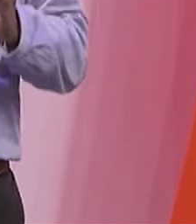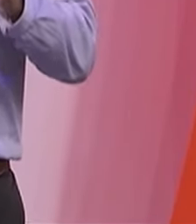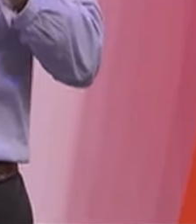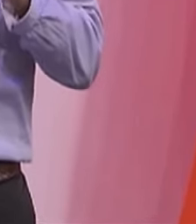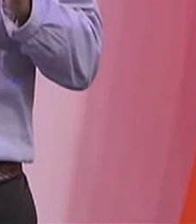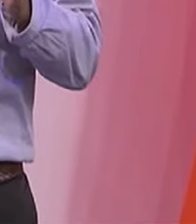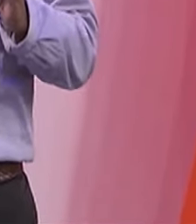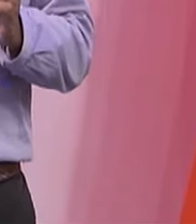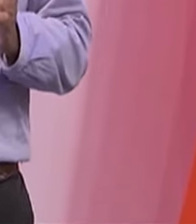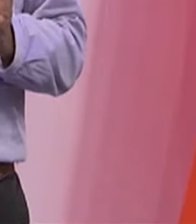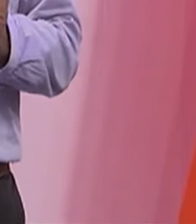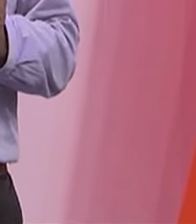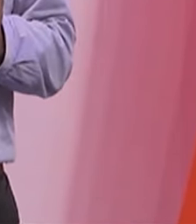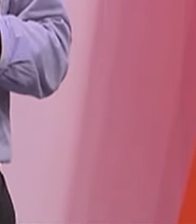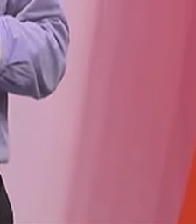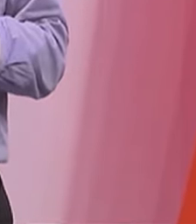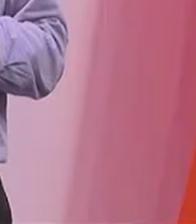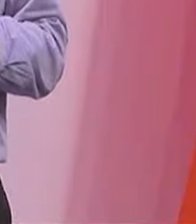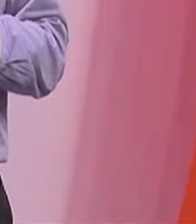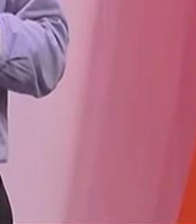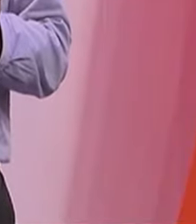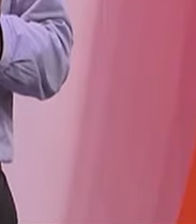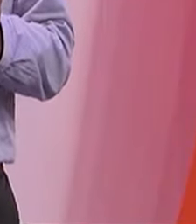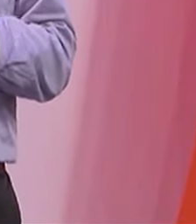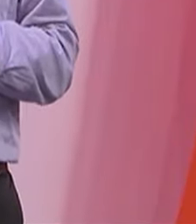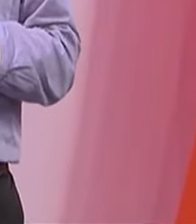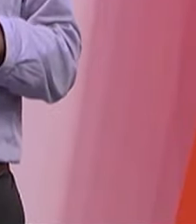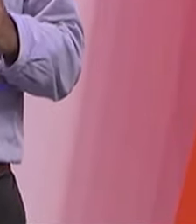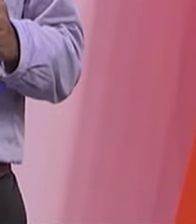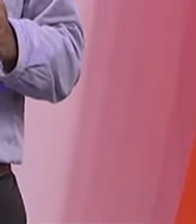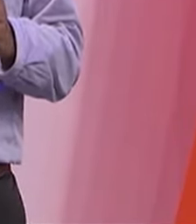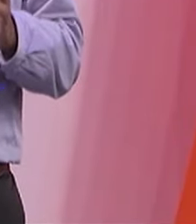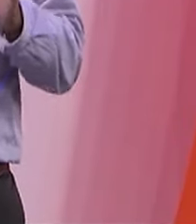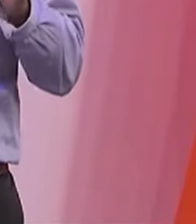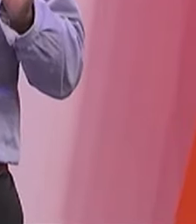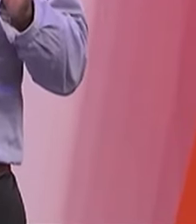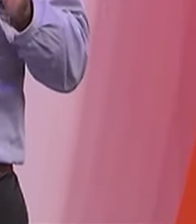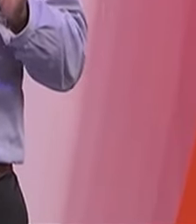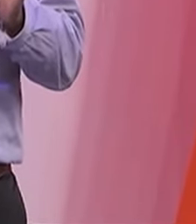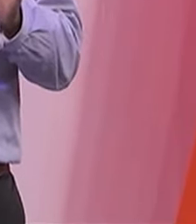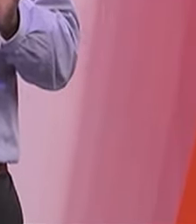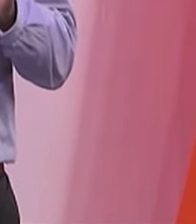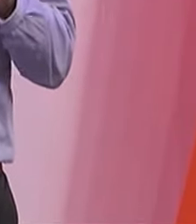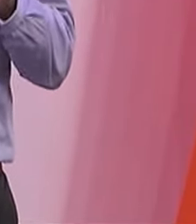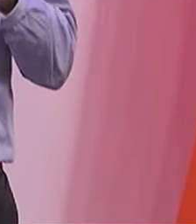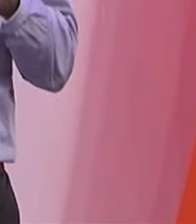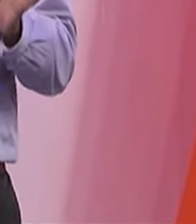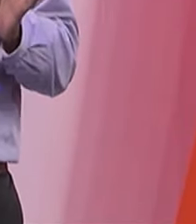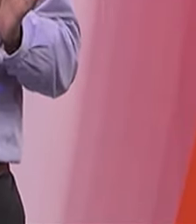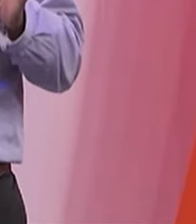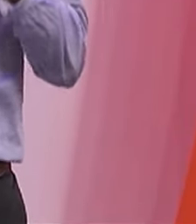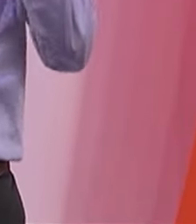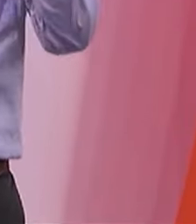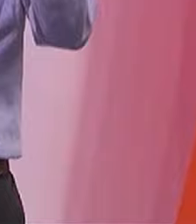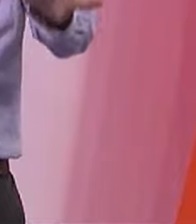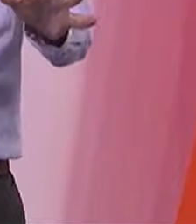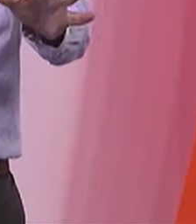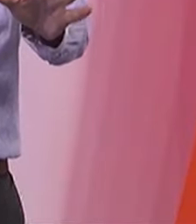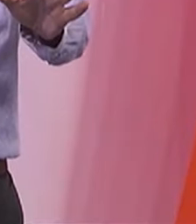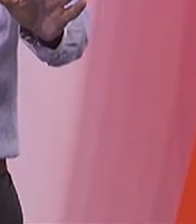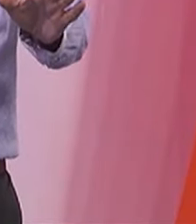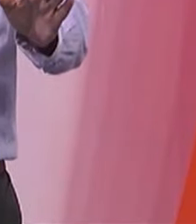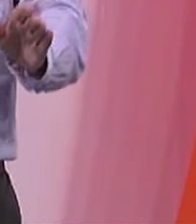pendientes no nos damos cuenta del error. Utilicen la lógica básica. Las palabras por lo general se parecen y si no duden, usen